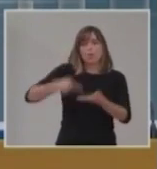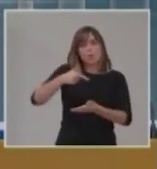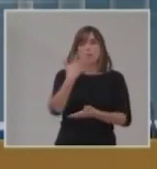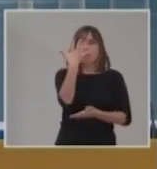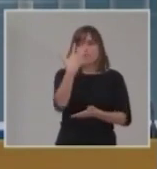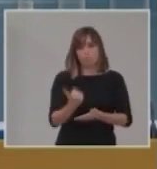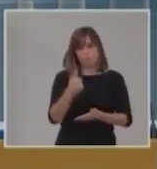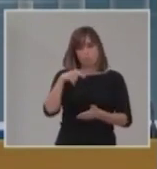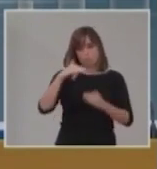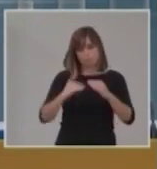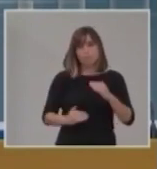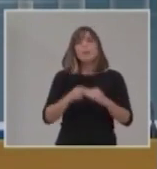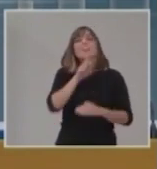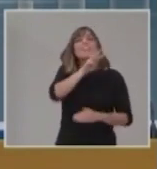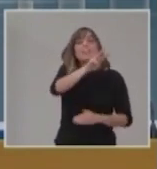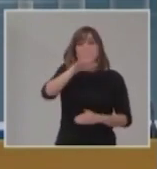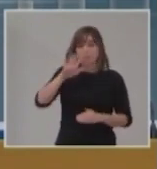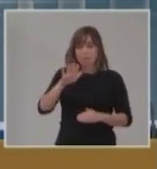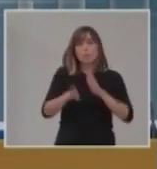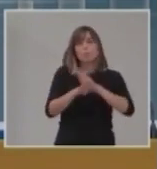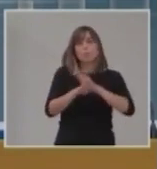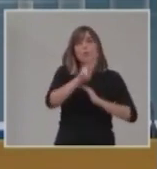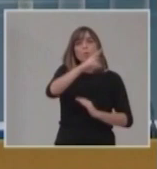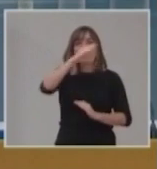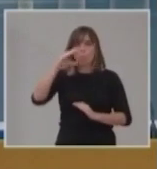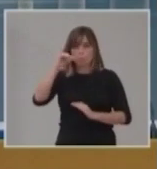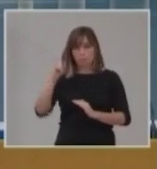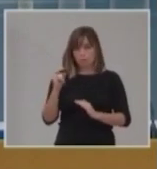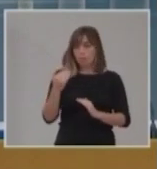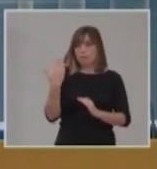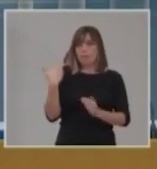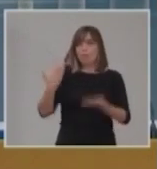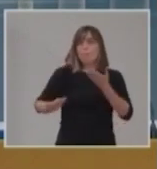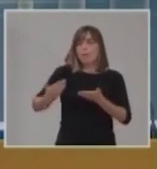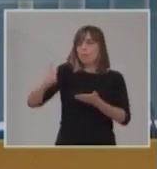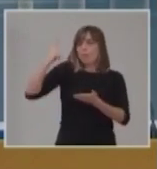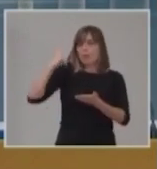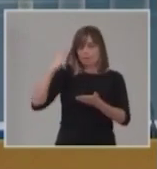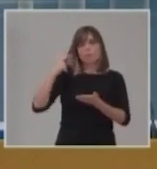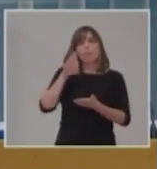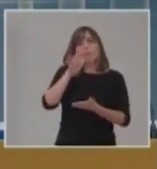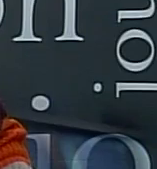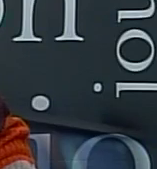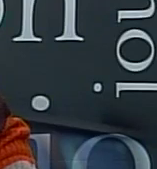De los que 35 permanecen en las UCIs, 3 menos que en el día de ayer que había 38.